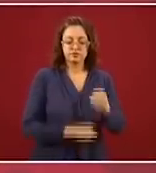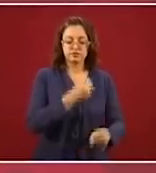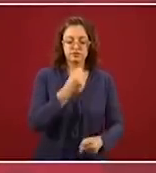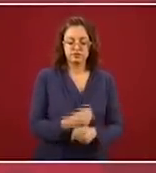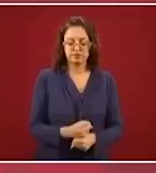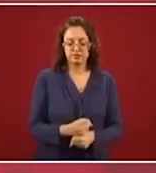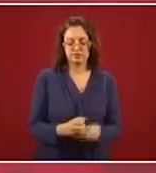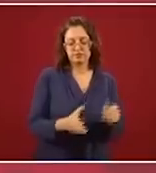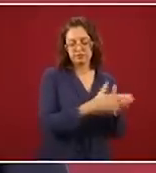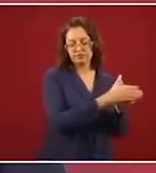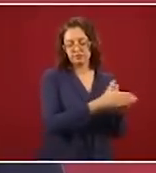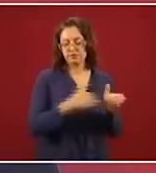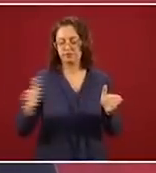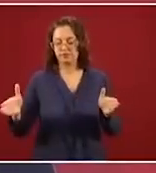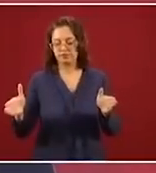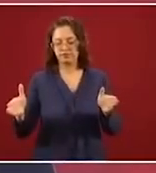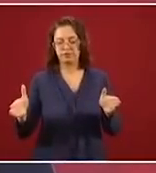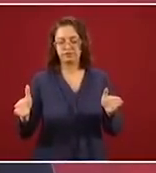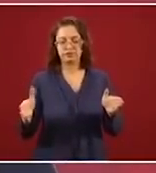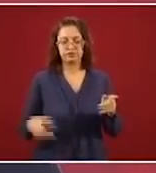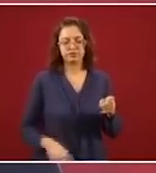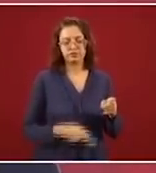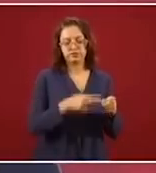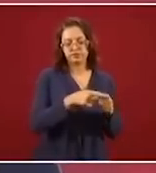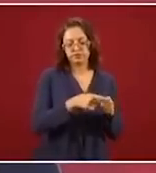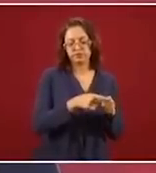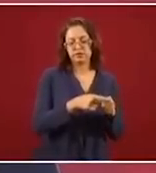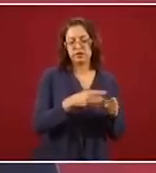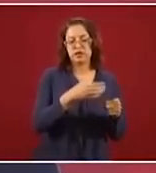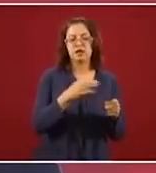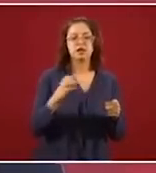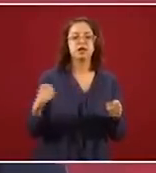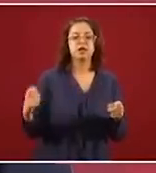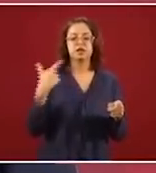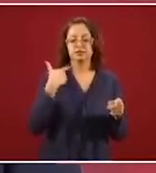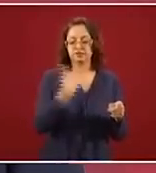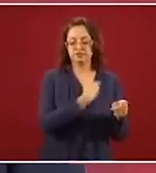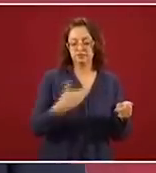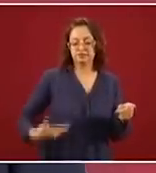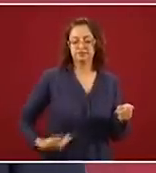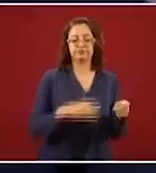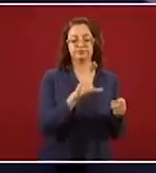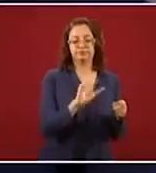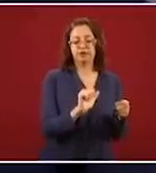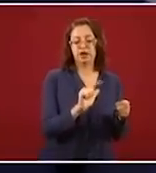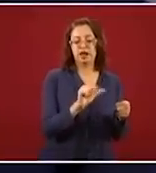a los últimos años del gobierno